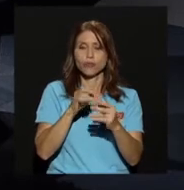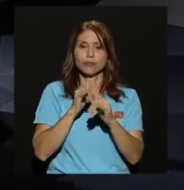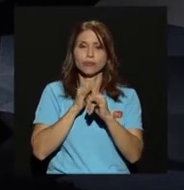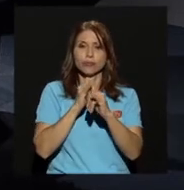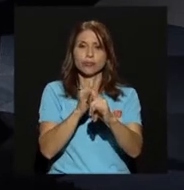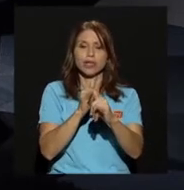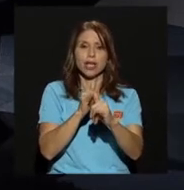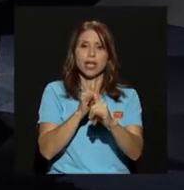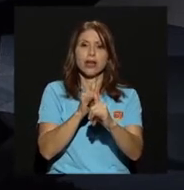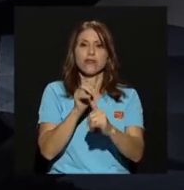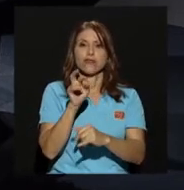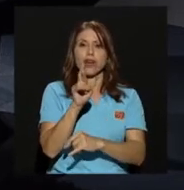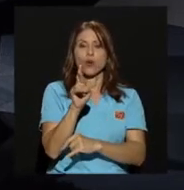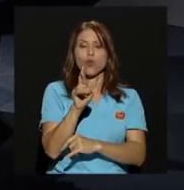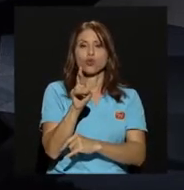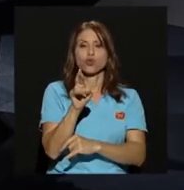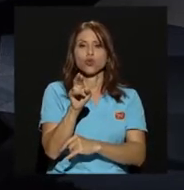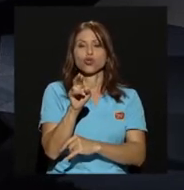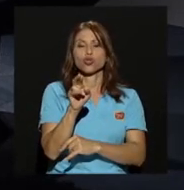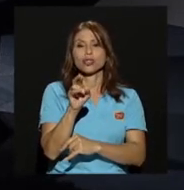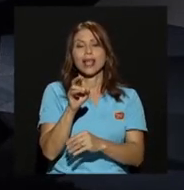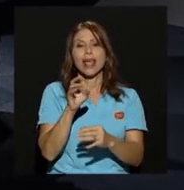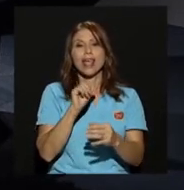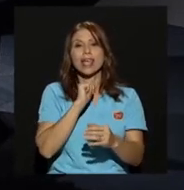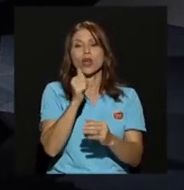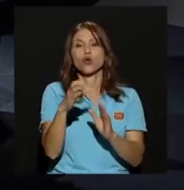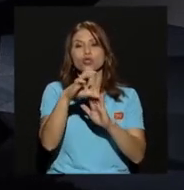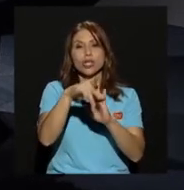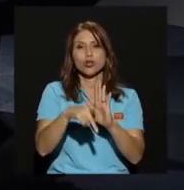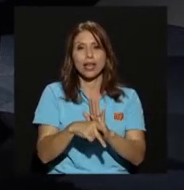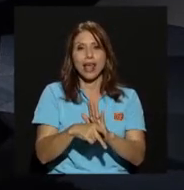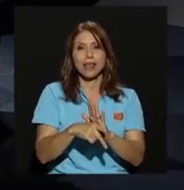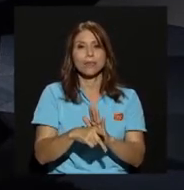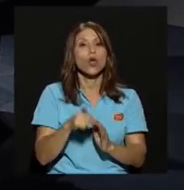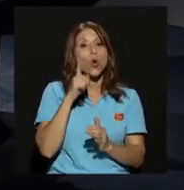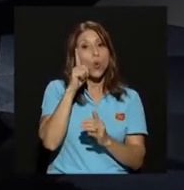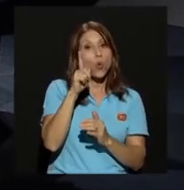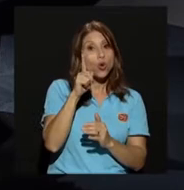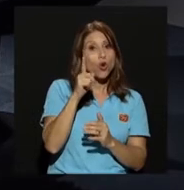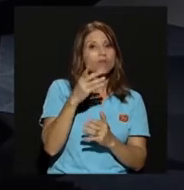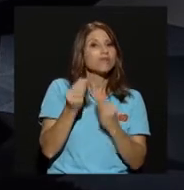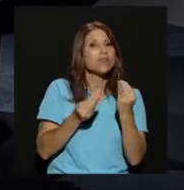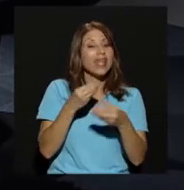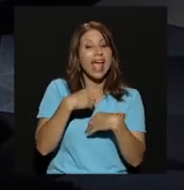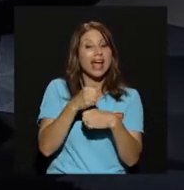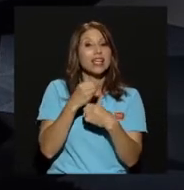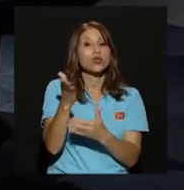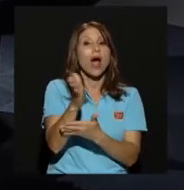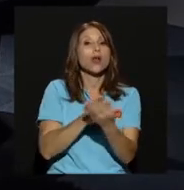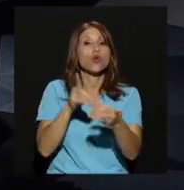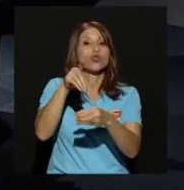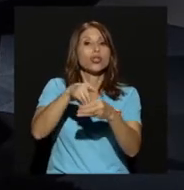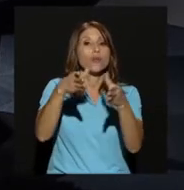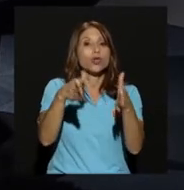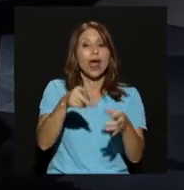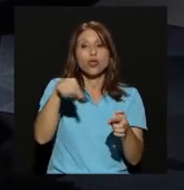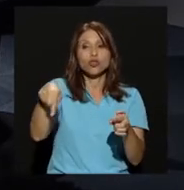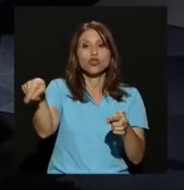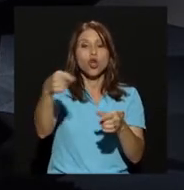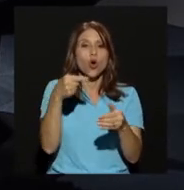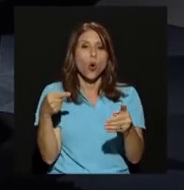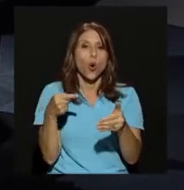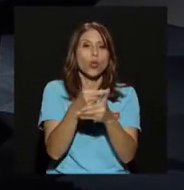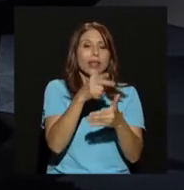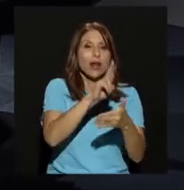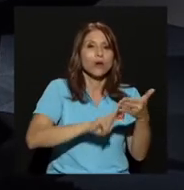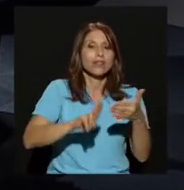inconstitucionalidad. Uno muy particular que se ha planteado de parte de algunos diputados contra la universidad sobre el